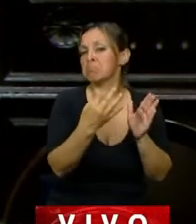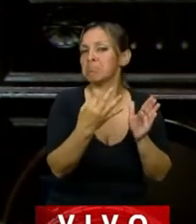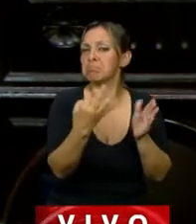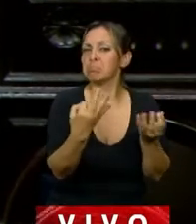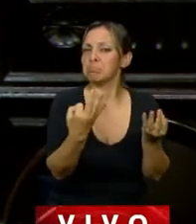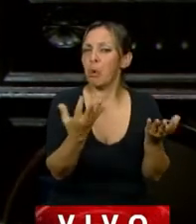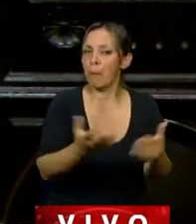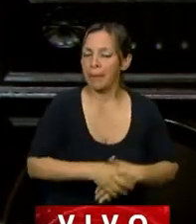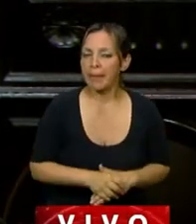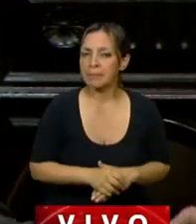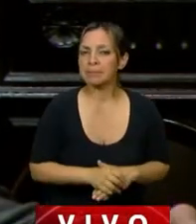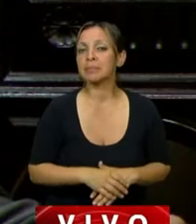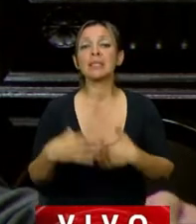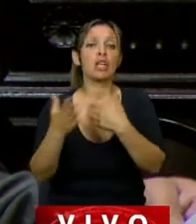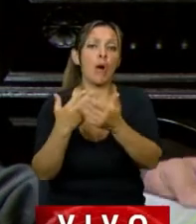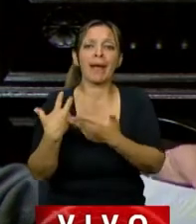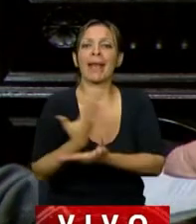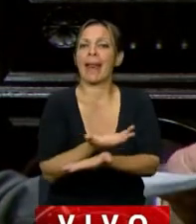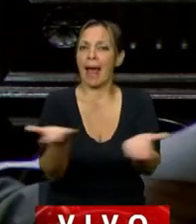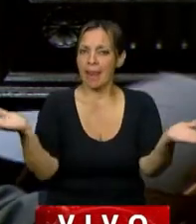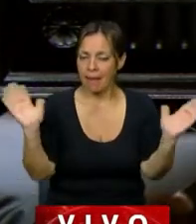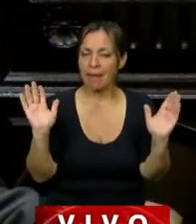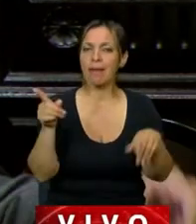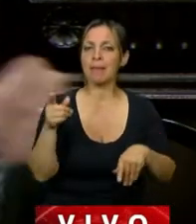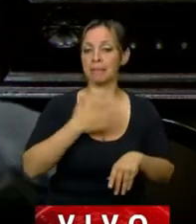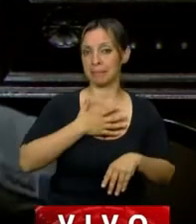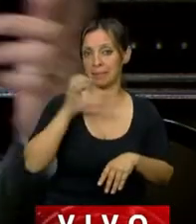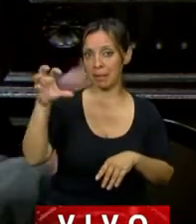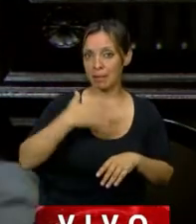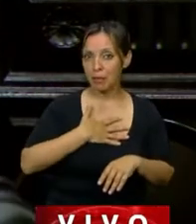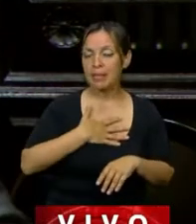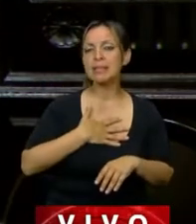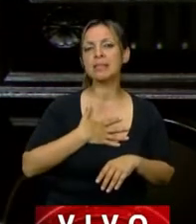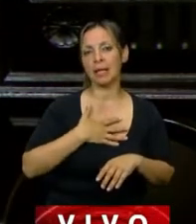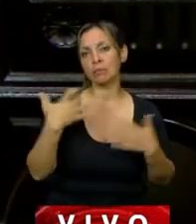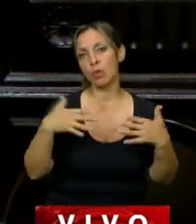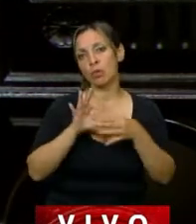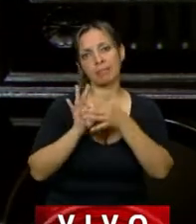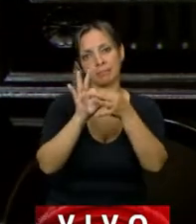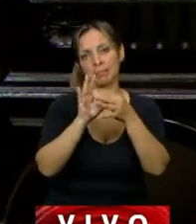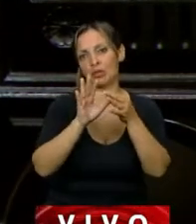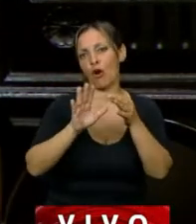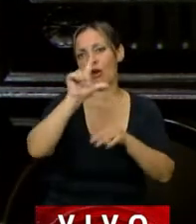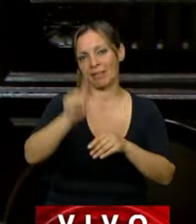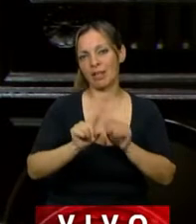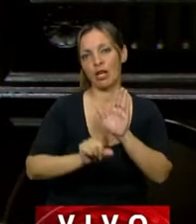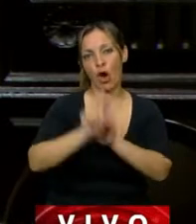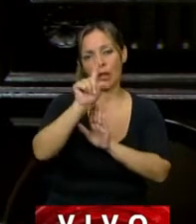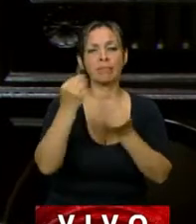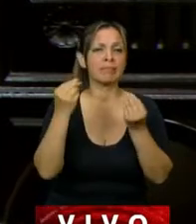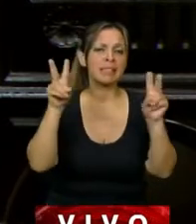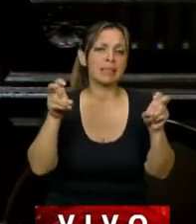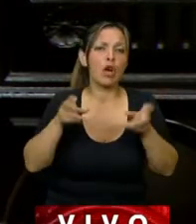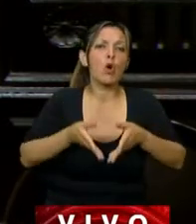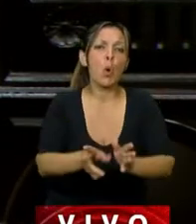destacar. Las obras en particular, las obras para mi provincia y conectadas muchos con el Norte Grande, que tiene que ver con rutas. Digo,